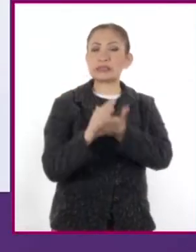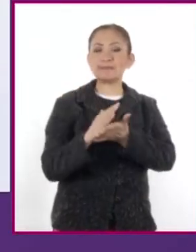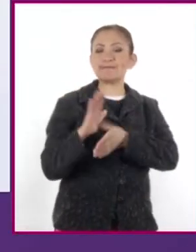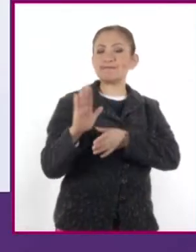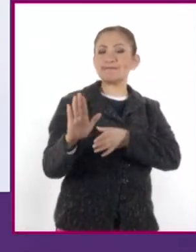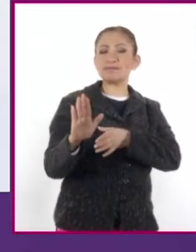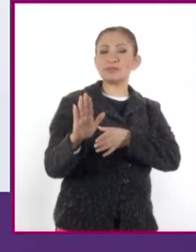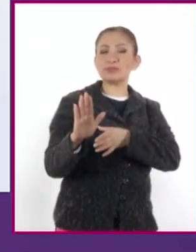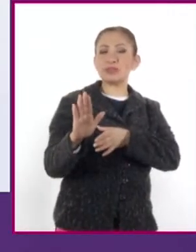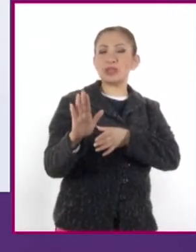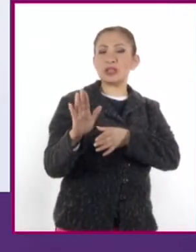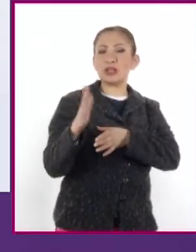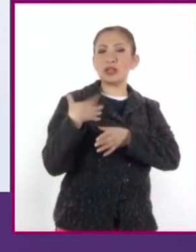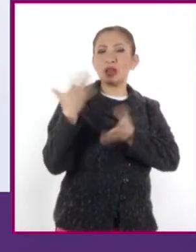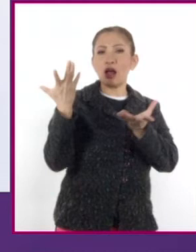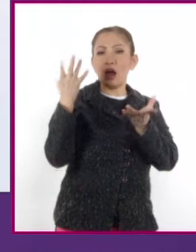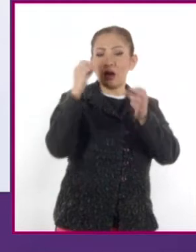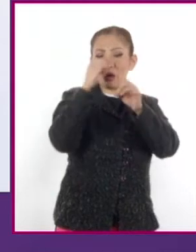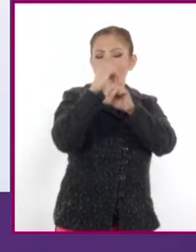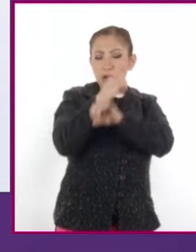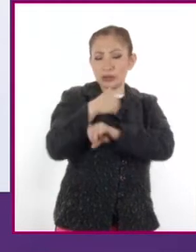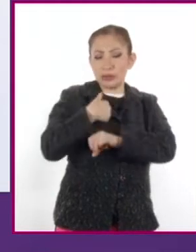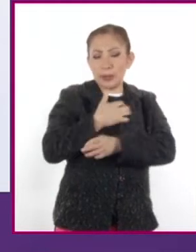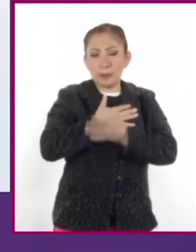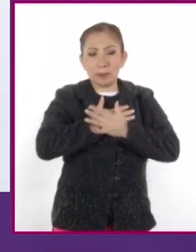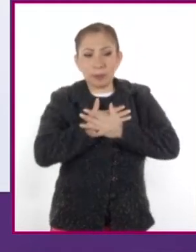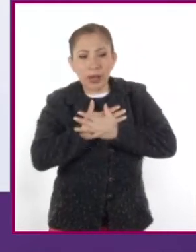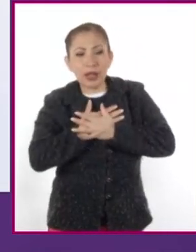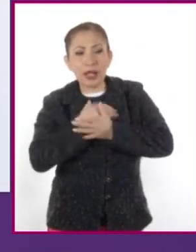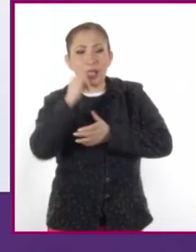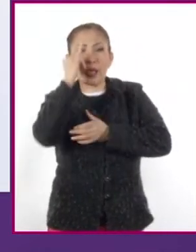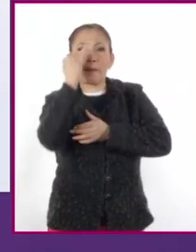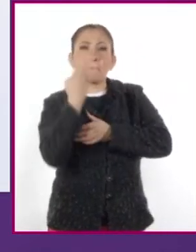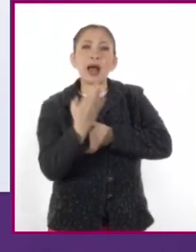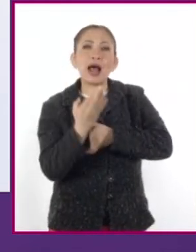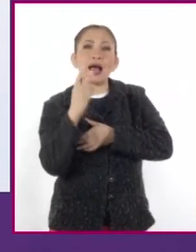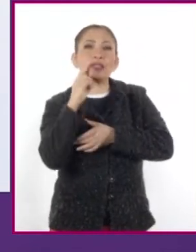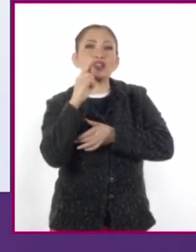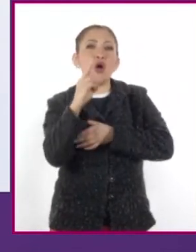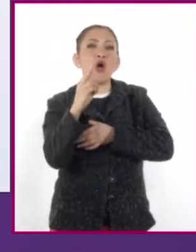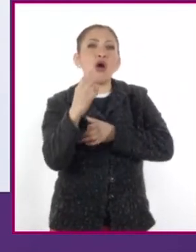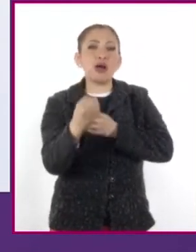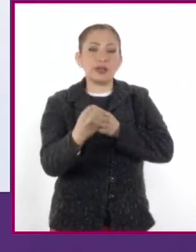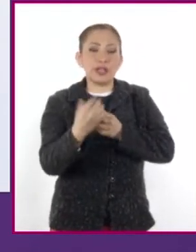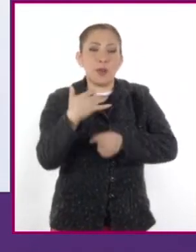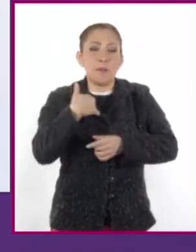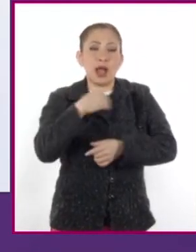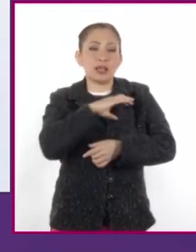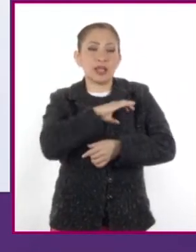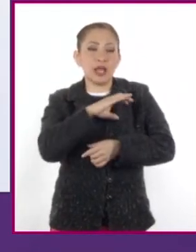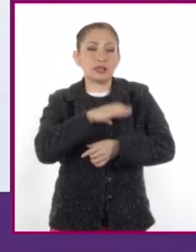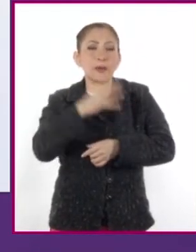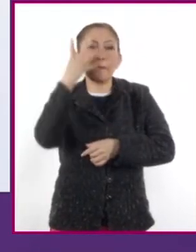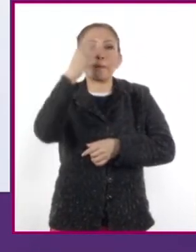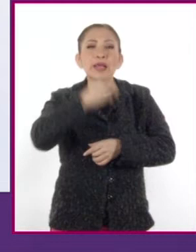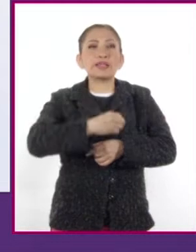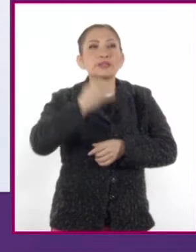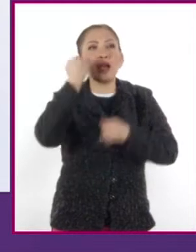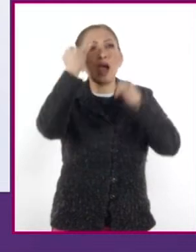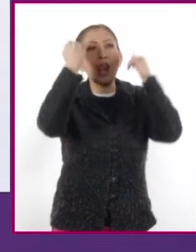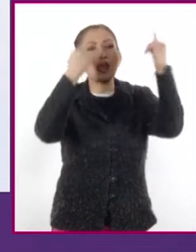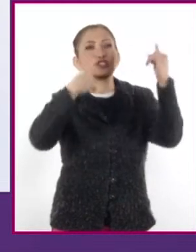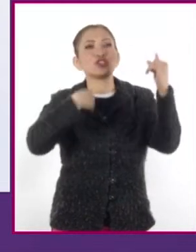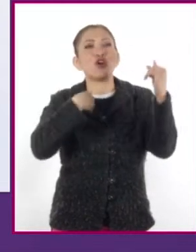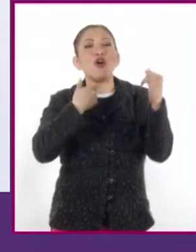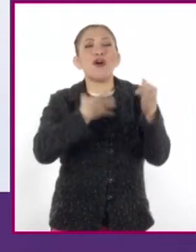Detente, sombra de mi bien esquivo, imagen del hechizo que más quiero, bella ilusión por quien